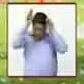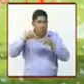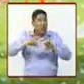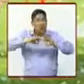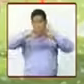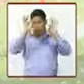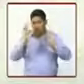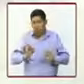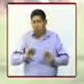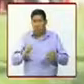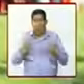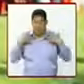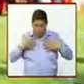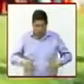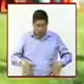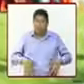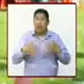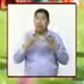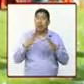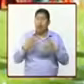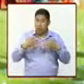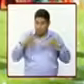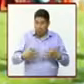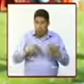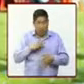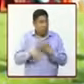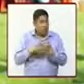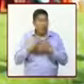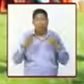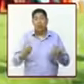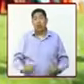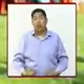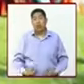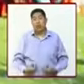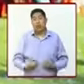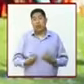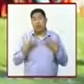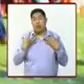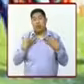de vestirnos y de sentir. Al final se concreta toda esa inspiración